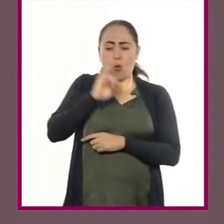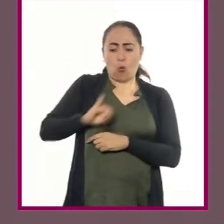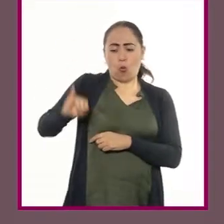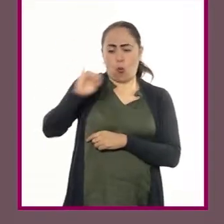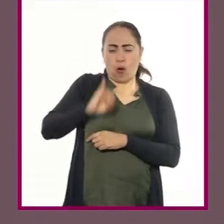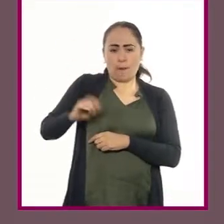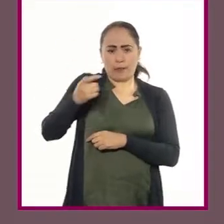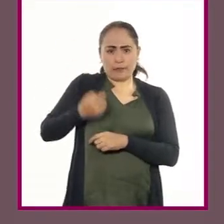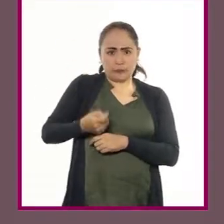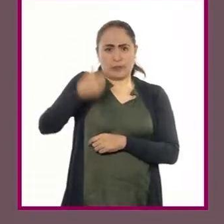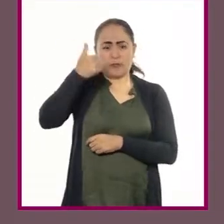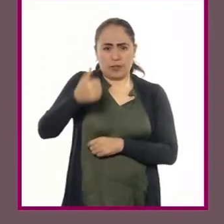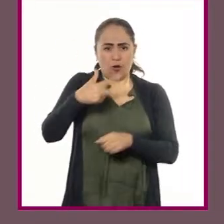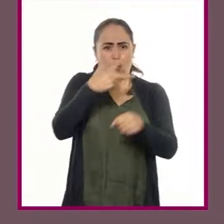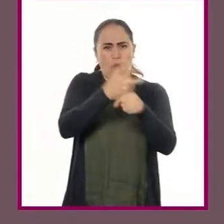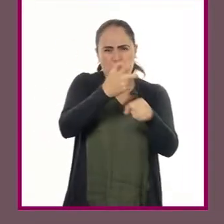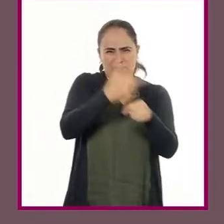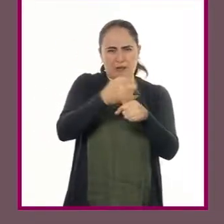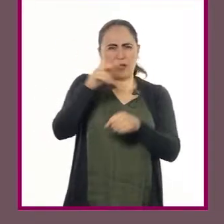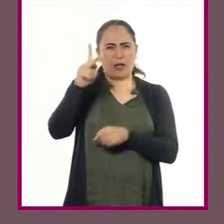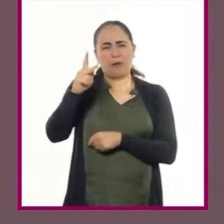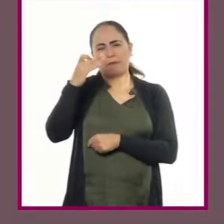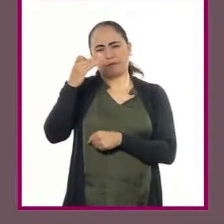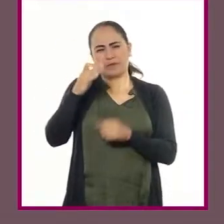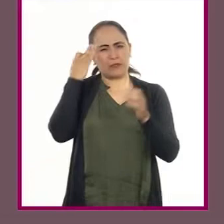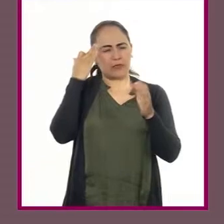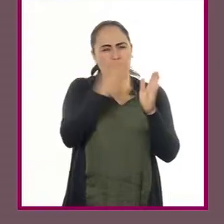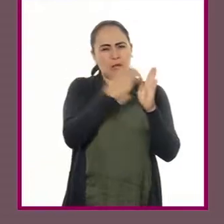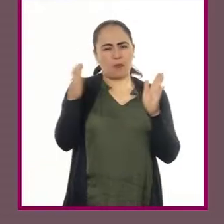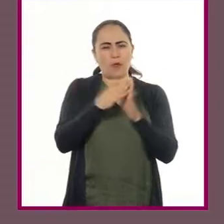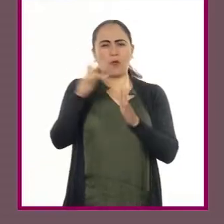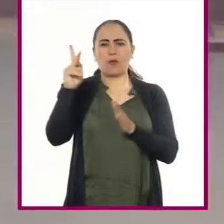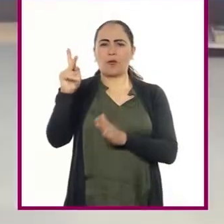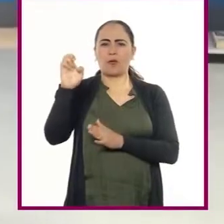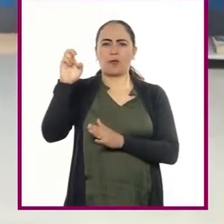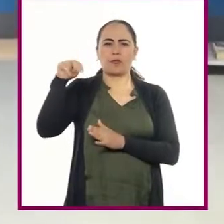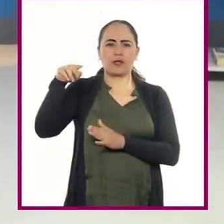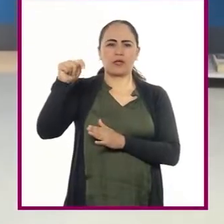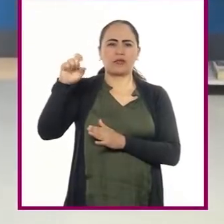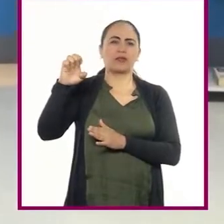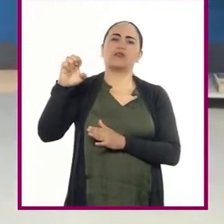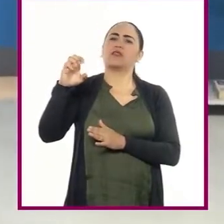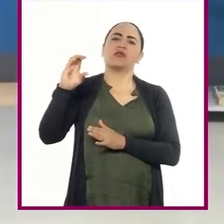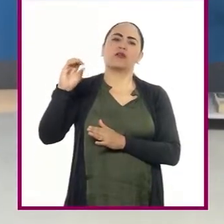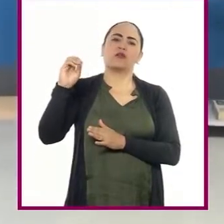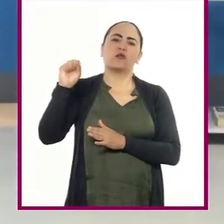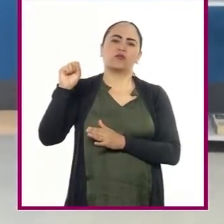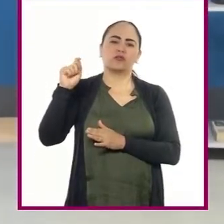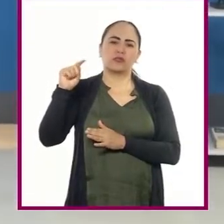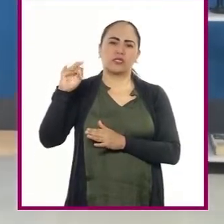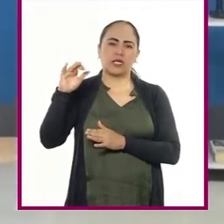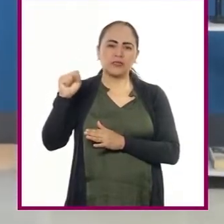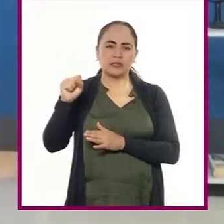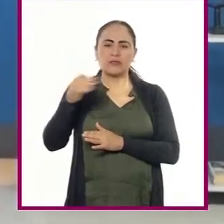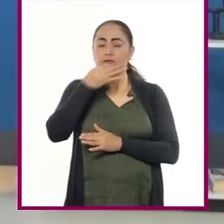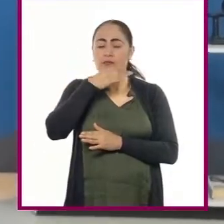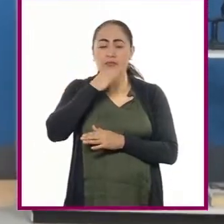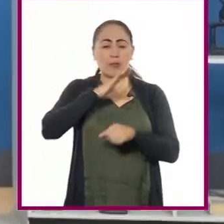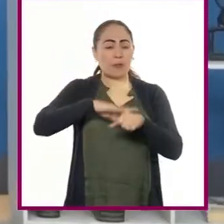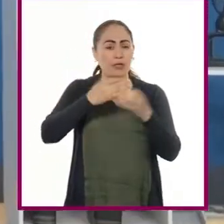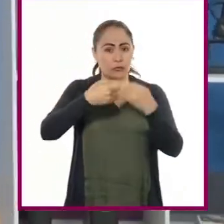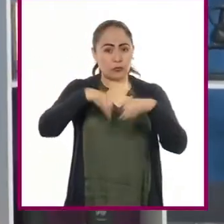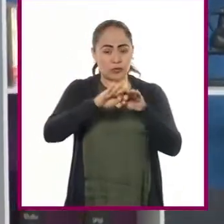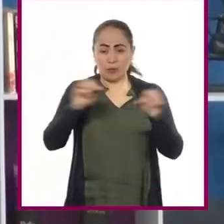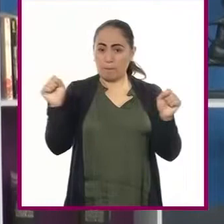de Pentecostés, siendo una de las fiestas más importantes del calendario cristiano, por lo que el gobierno de la